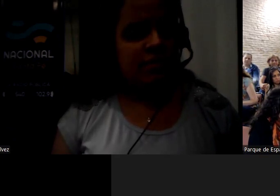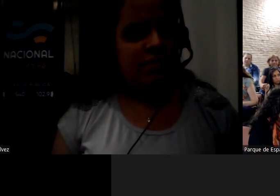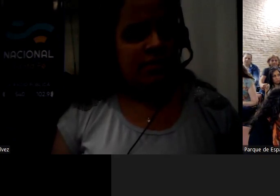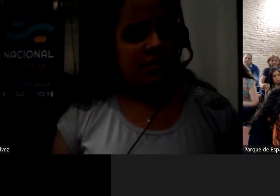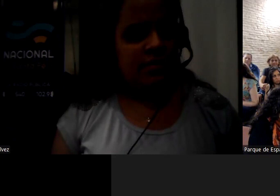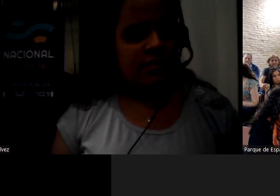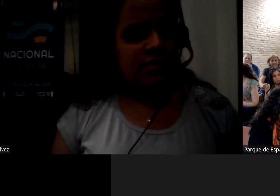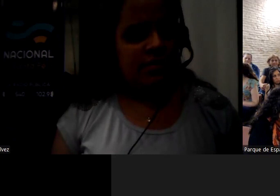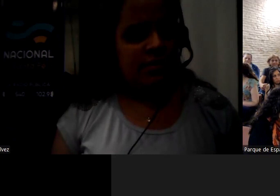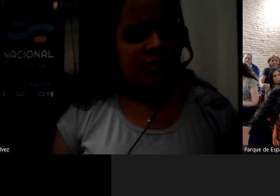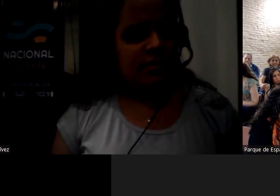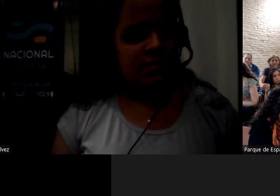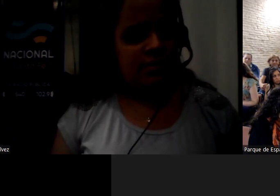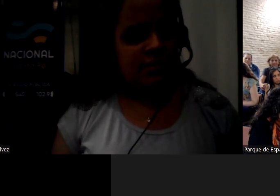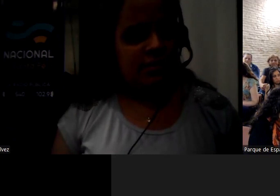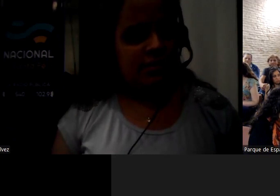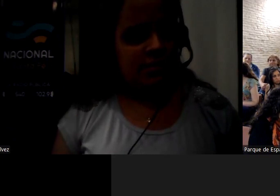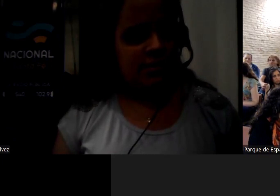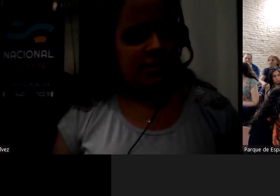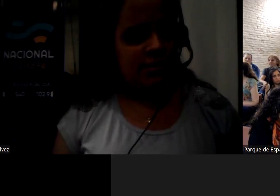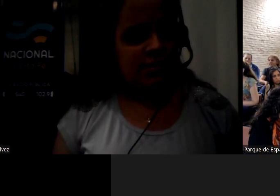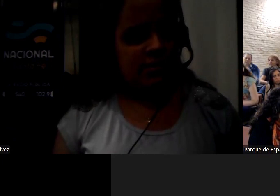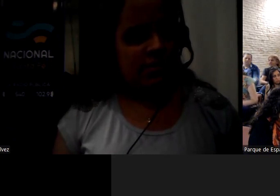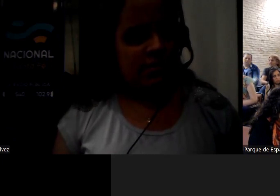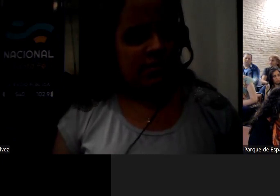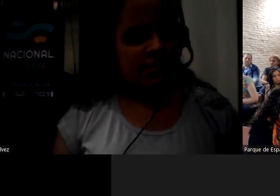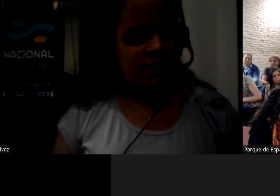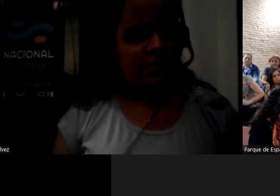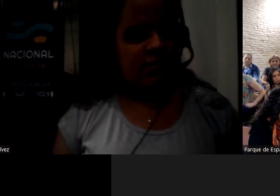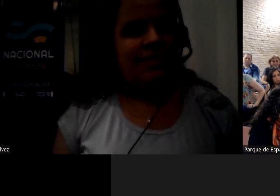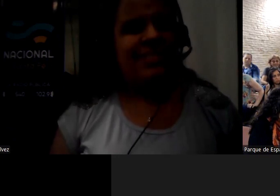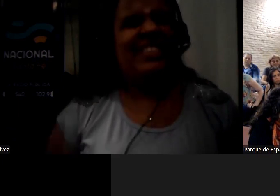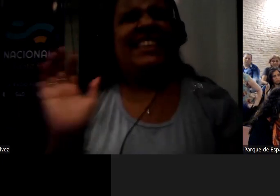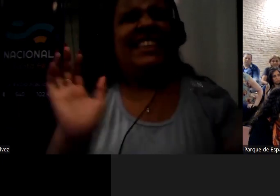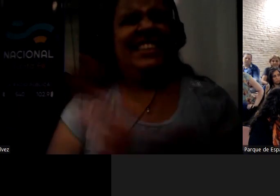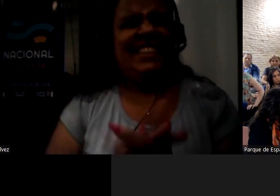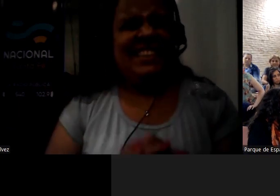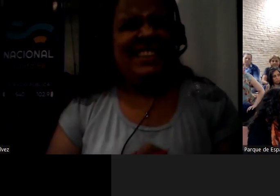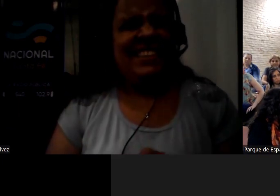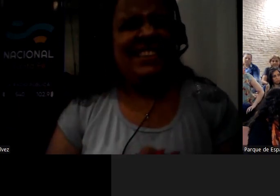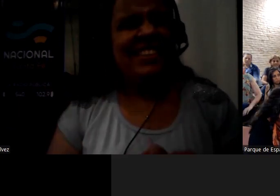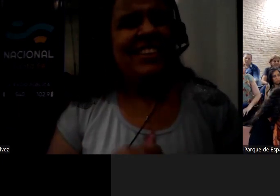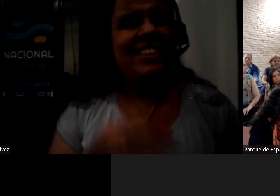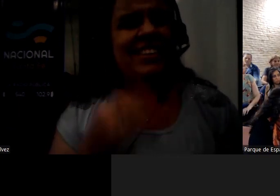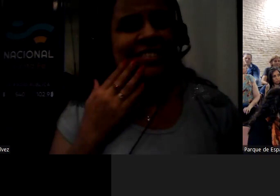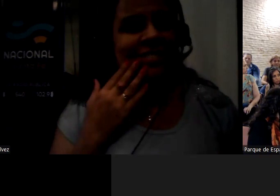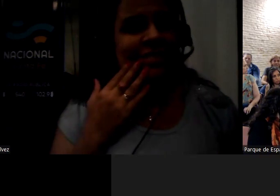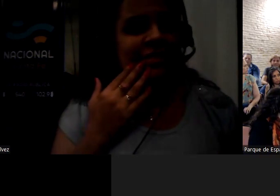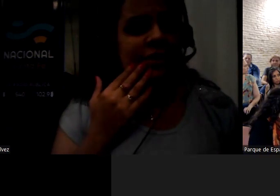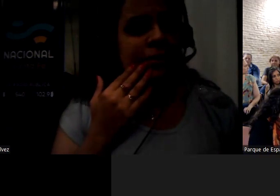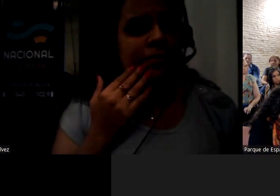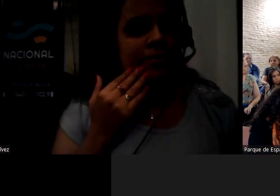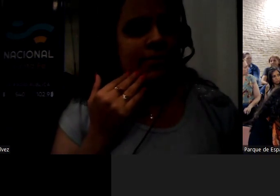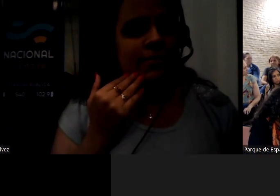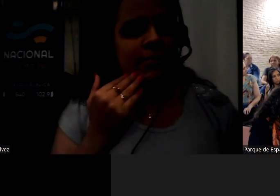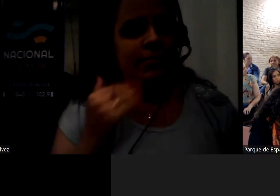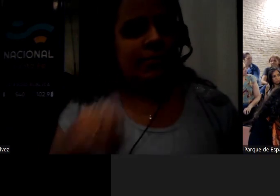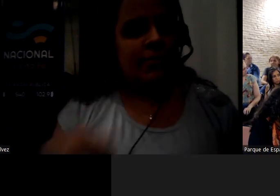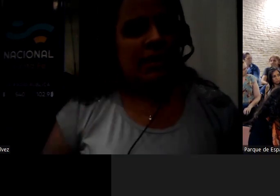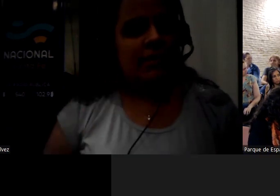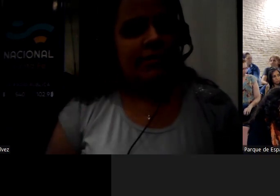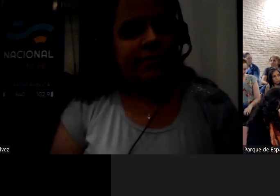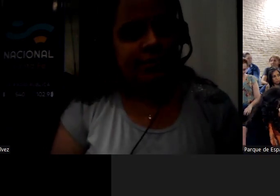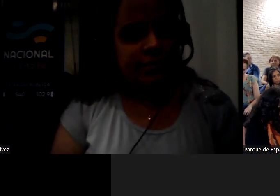les señamos desde muy pequeño esi eh nos cuesta mucho la